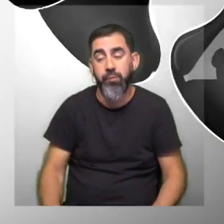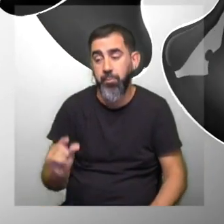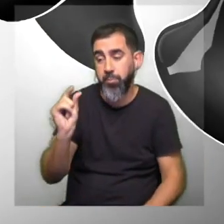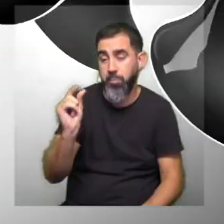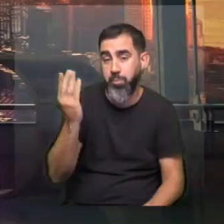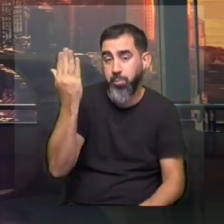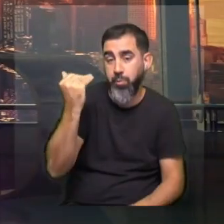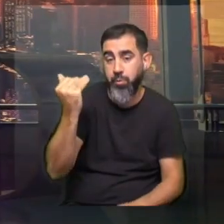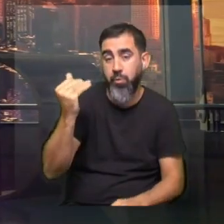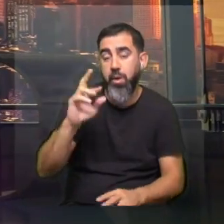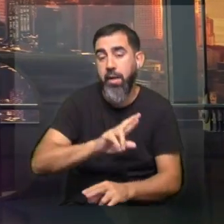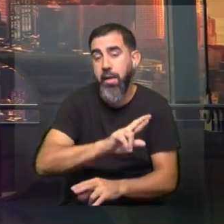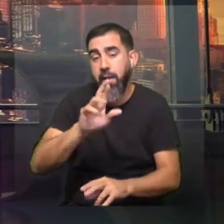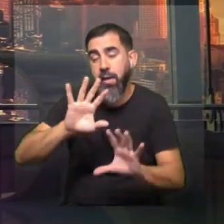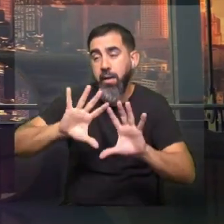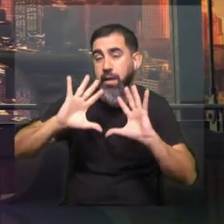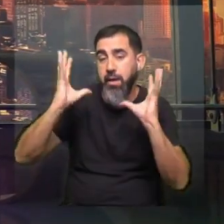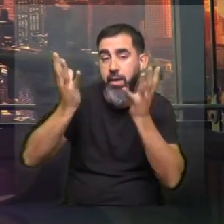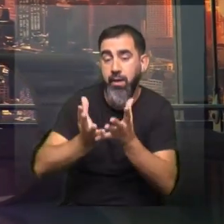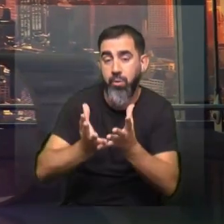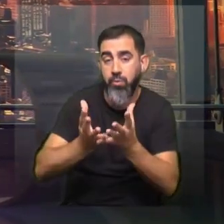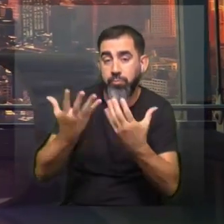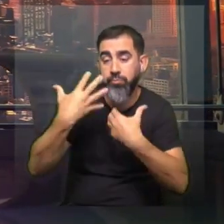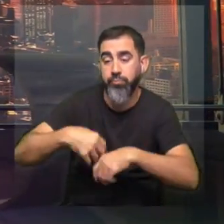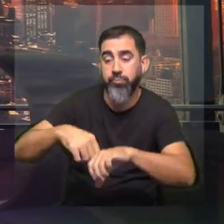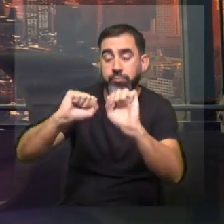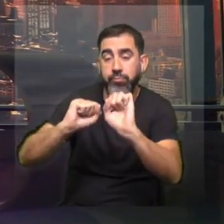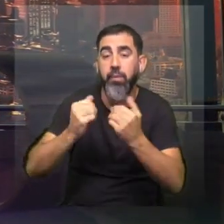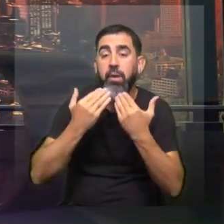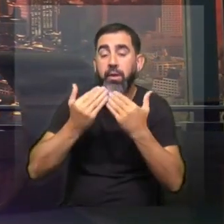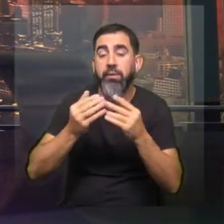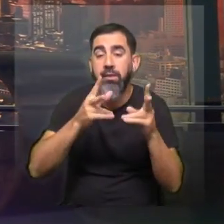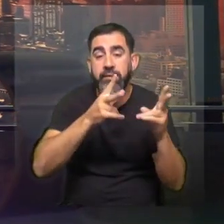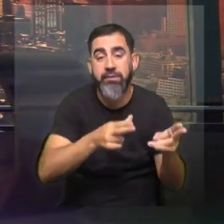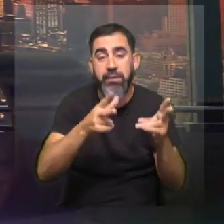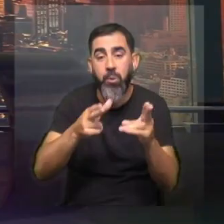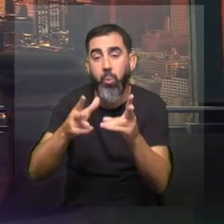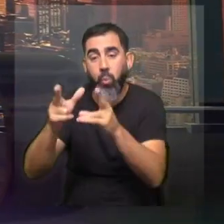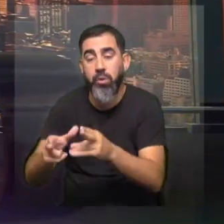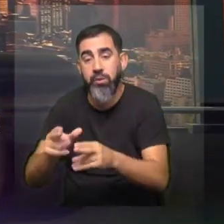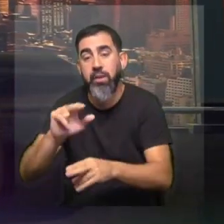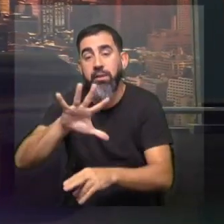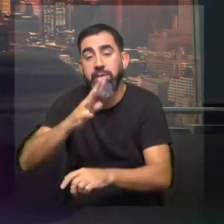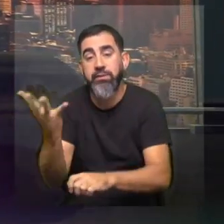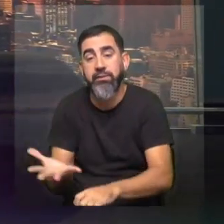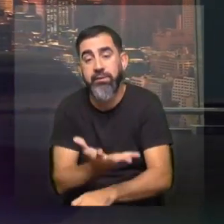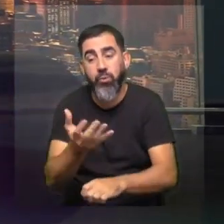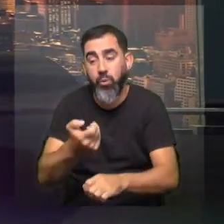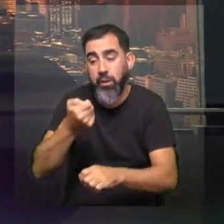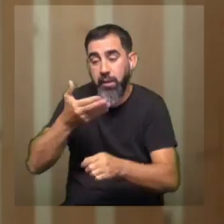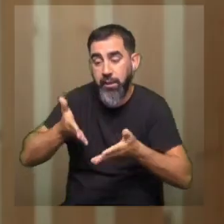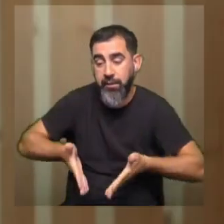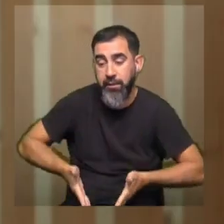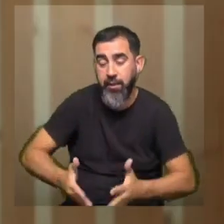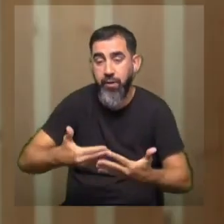se estableció un récord mundial en diagnóstico a través de la secuenciación, que en poco más de 5 horas un recién nacido que